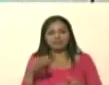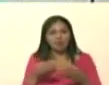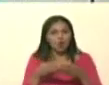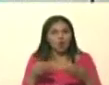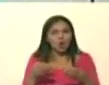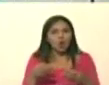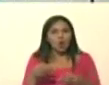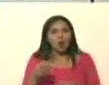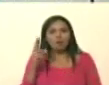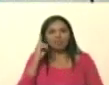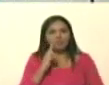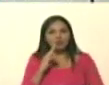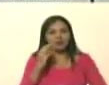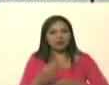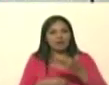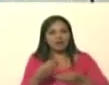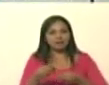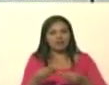caracol